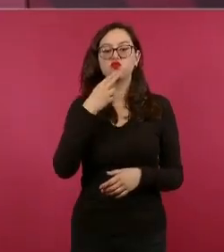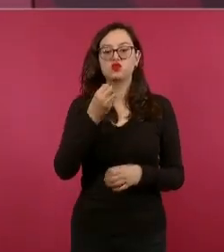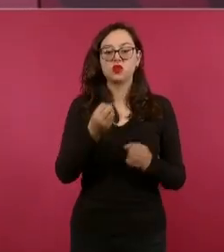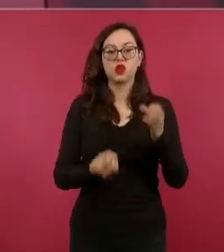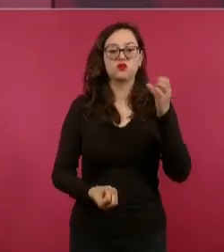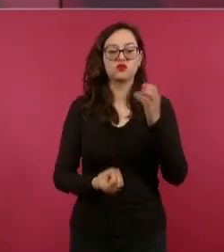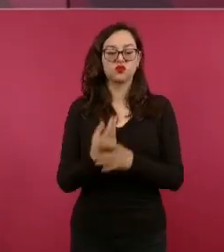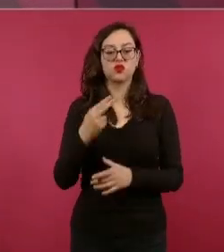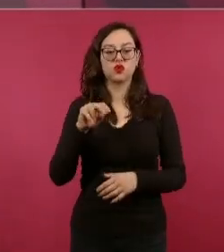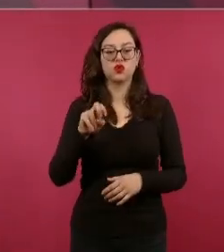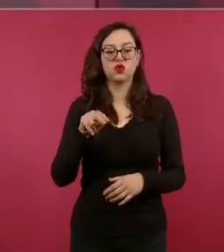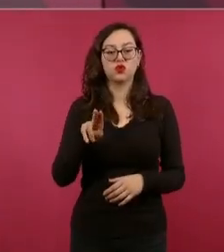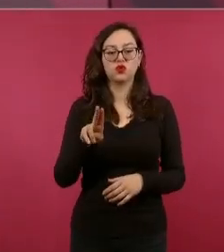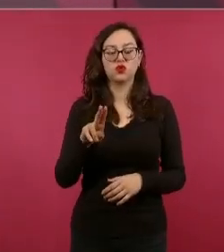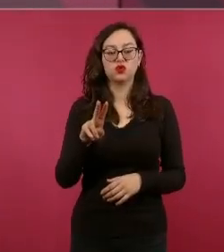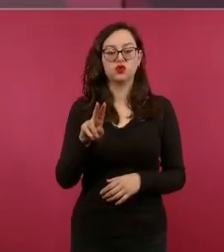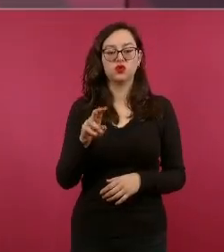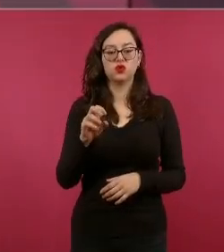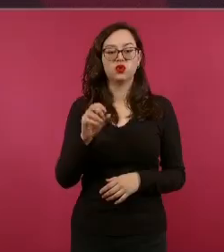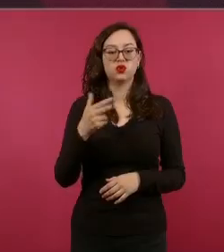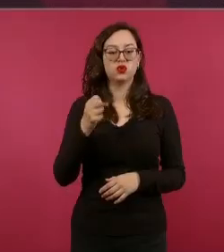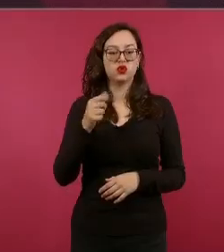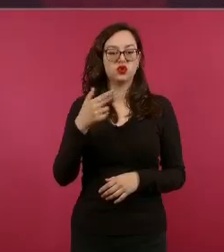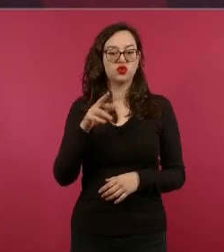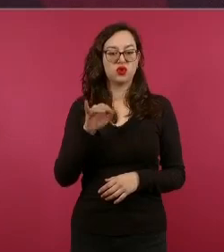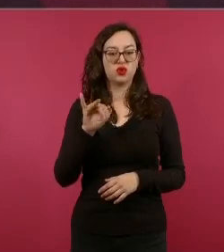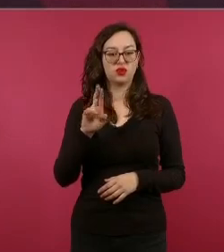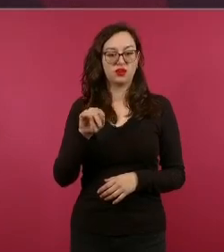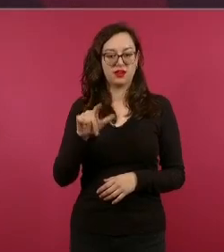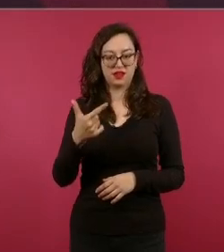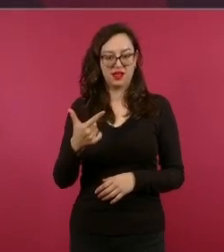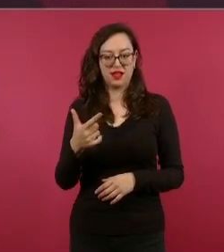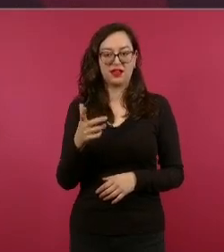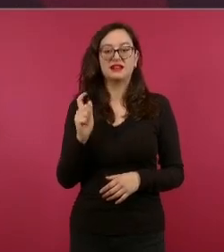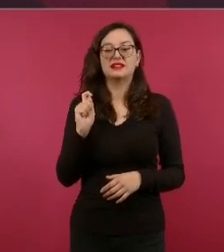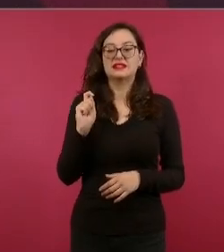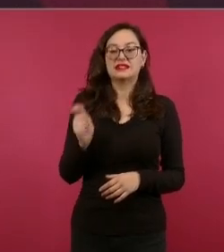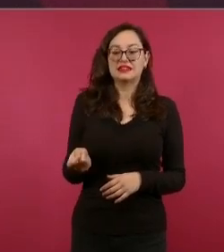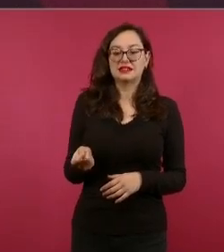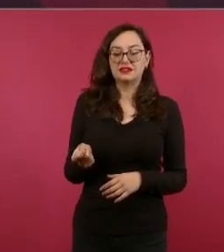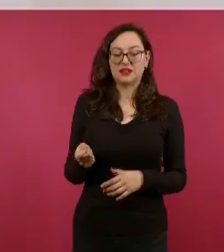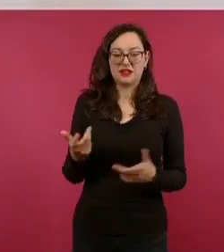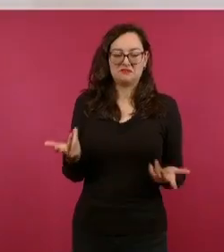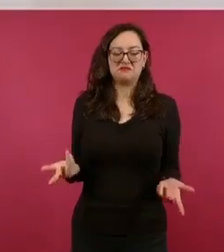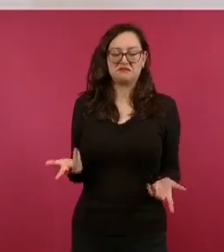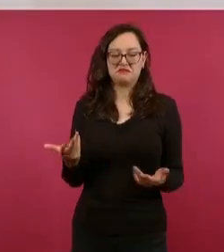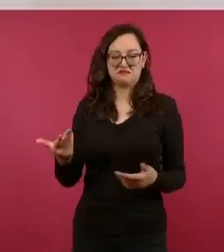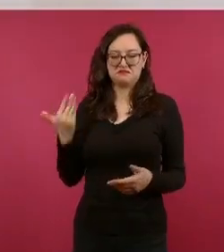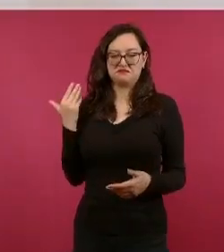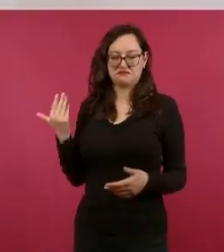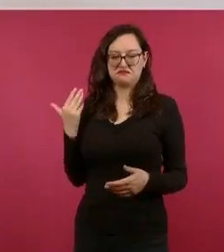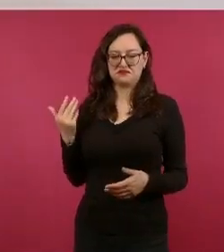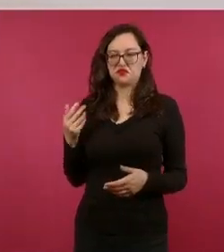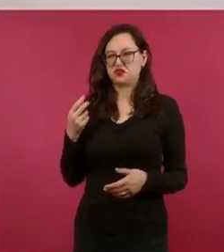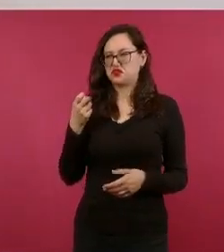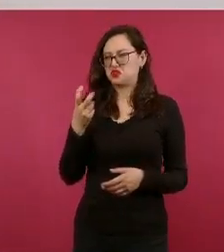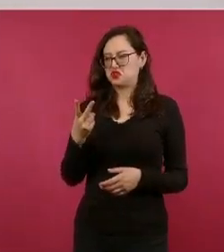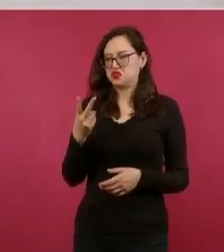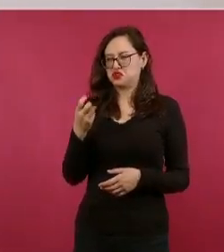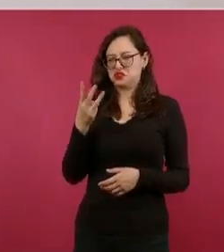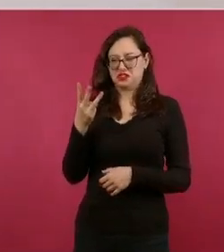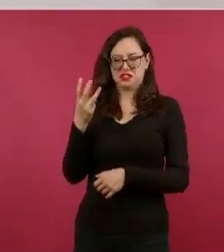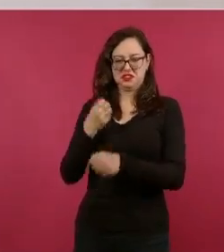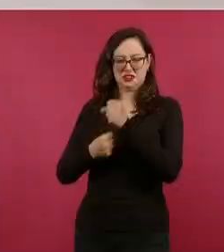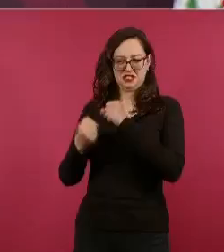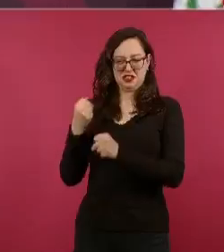Sí, que surgió hace 3-4 años, pero eso, el Nearshoring,